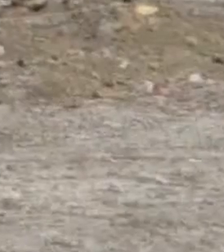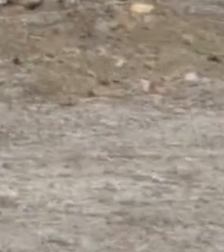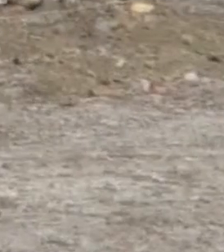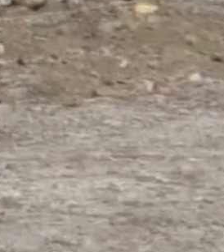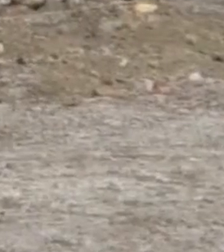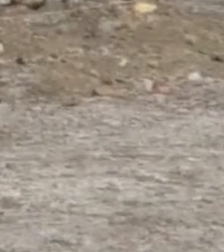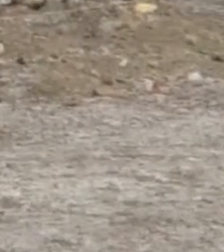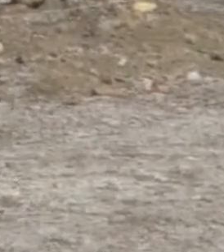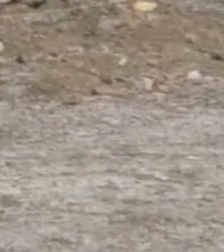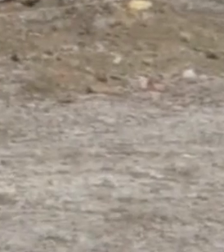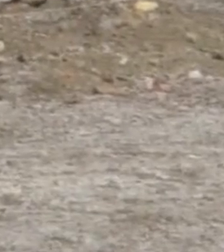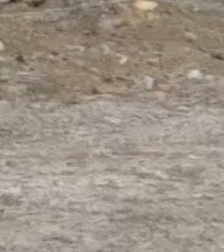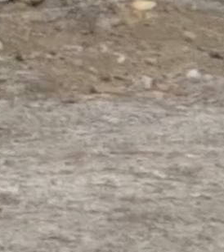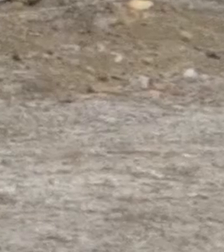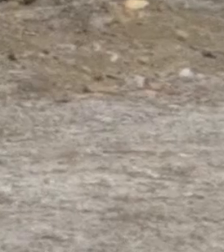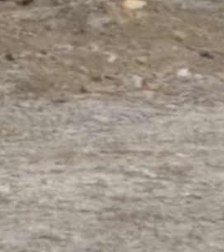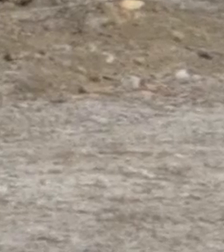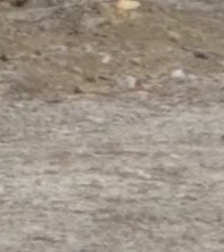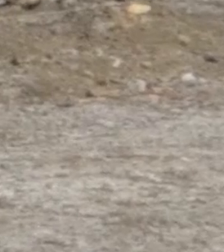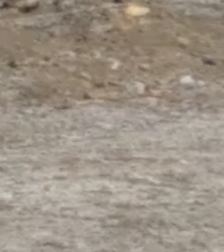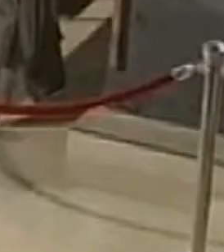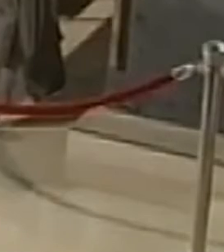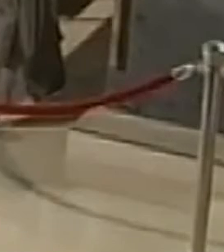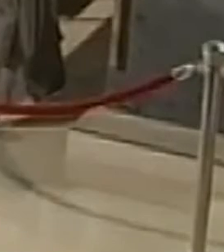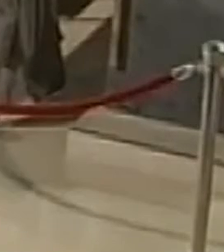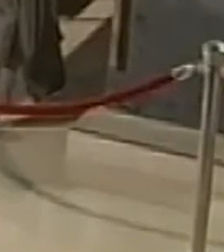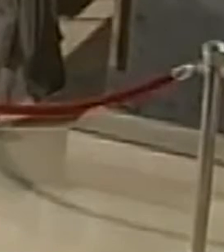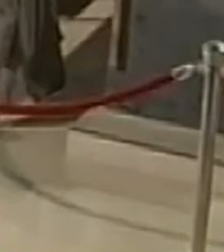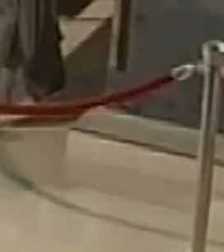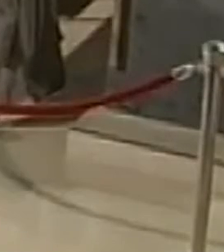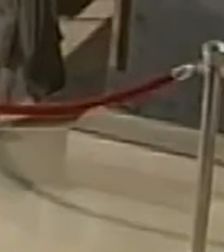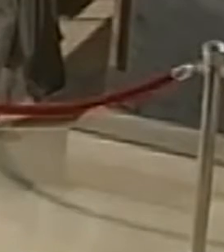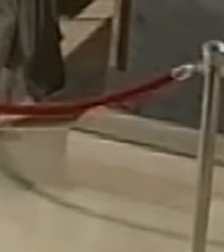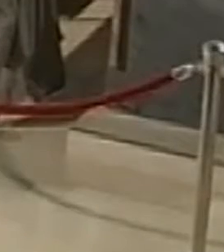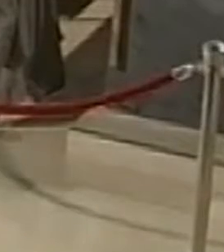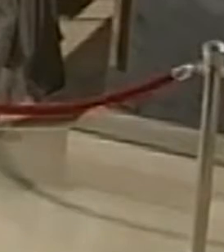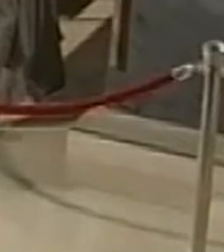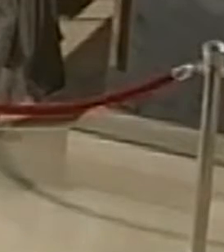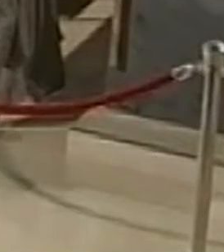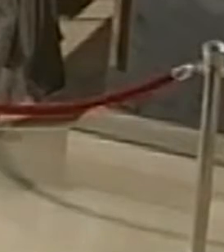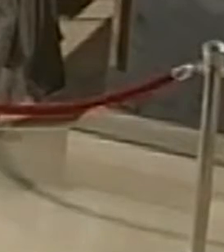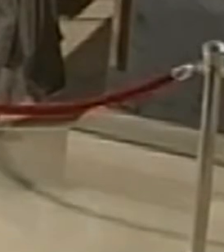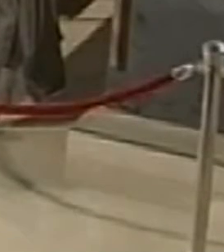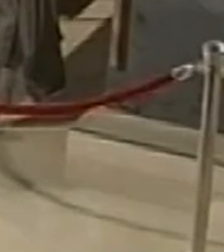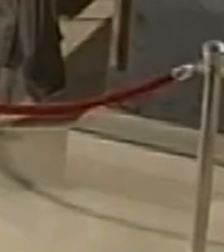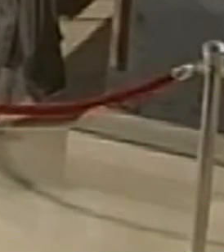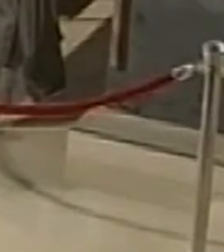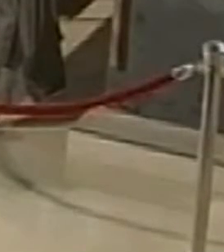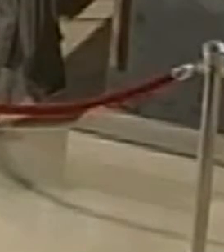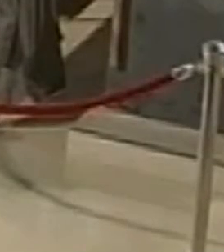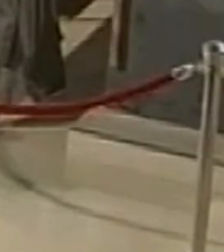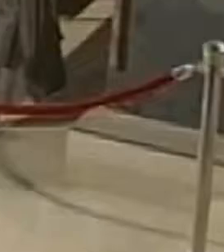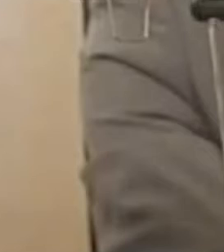euros. Para sufragar las costas de un procedimiento que se remonta al año 2006, el Pleno ha aprobado una modificación presupuestaria